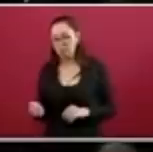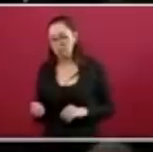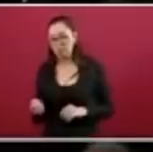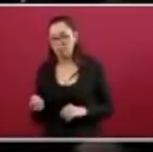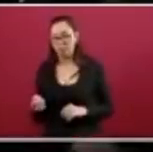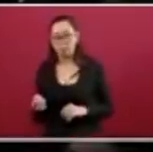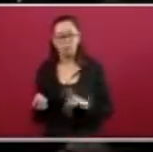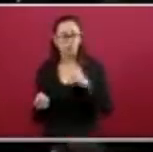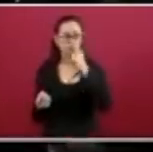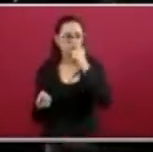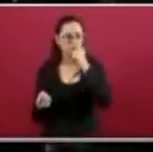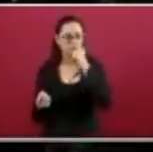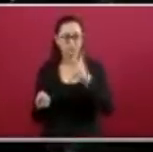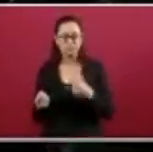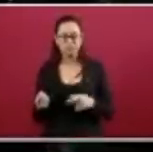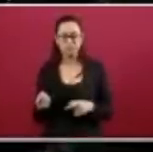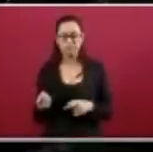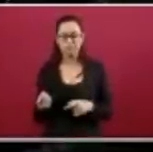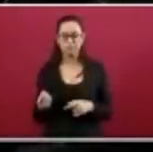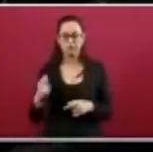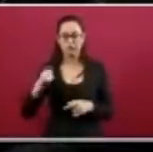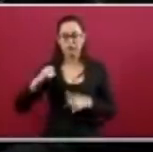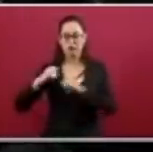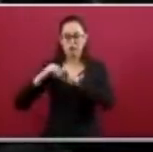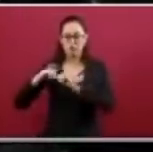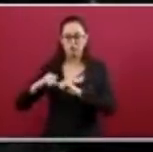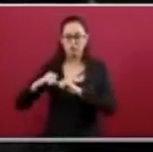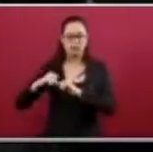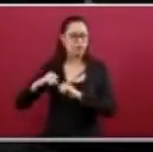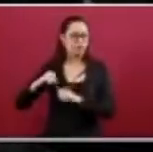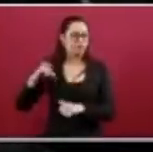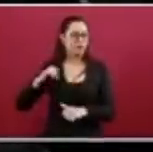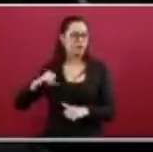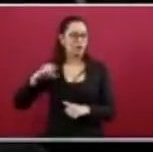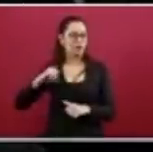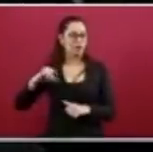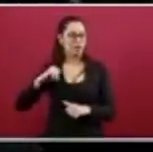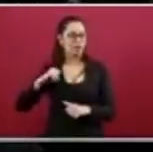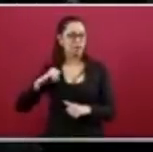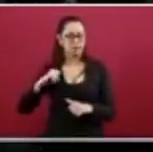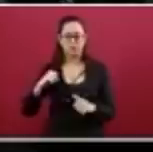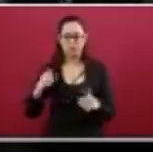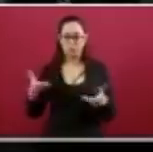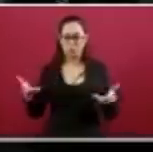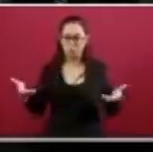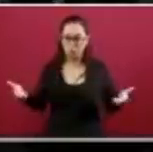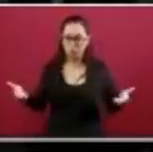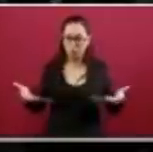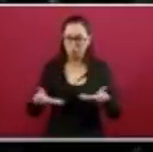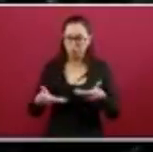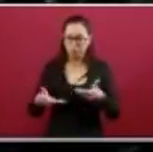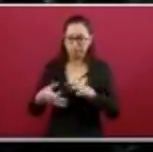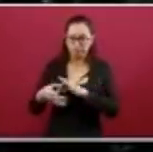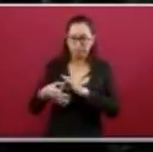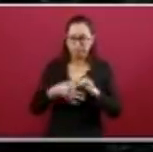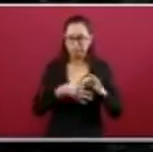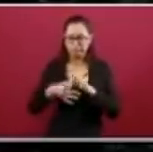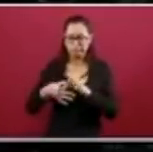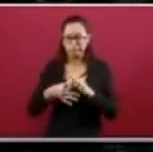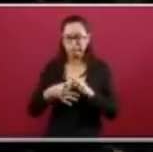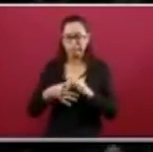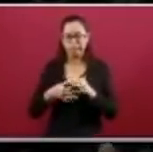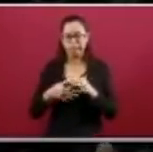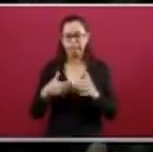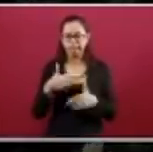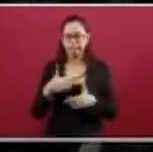y estas antiguas autoridades, que ha generado lo que se ha descrito, que en